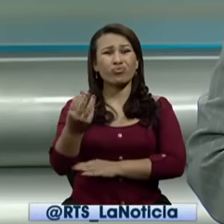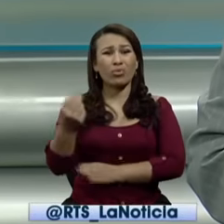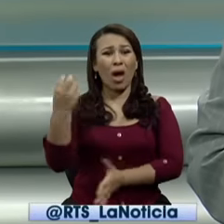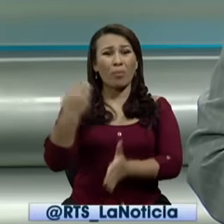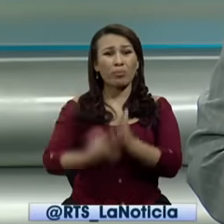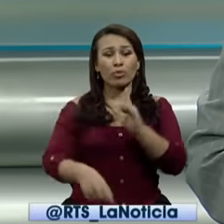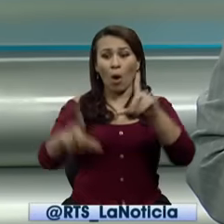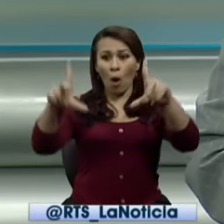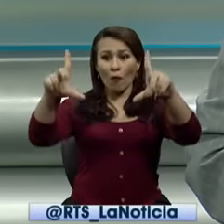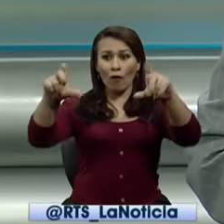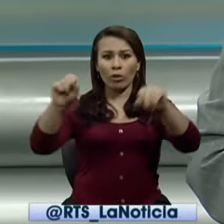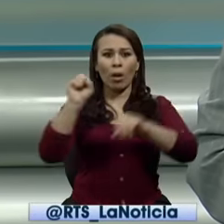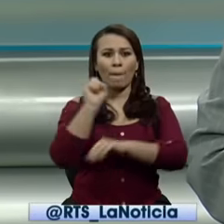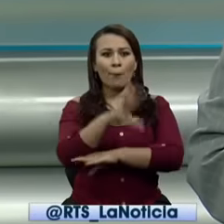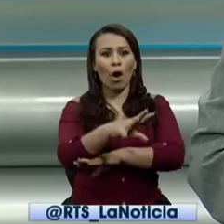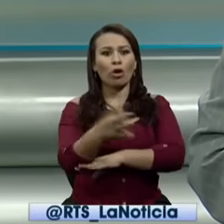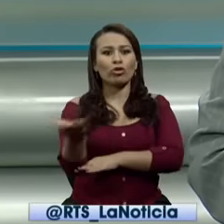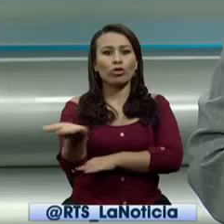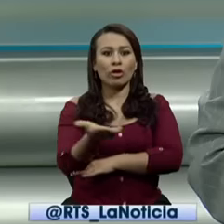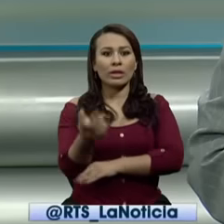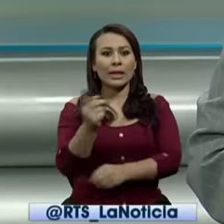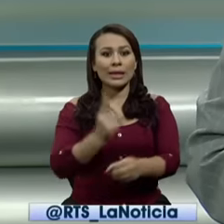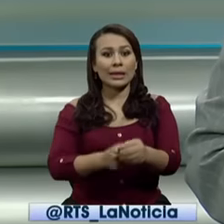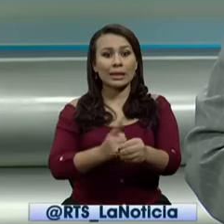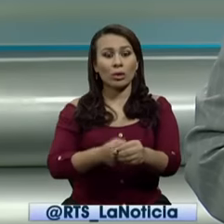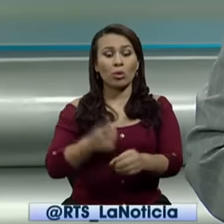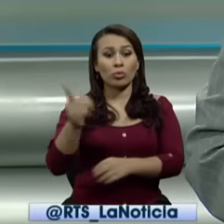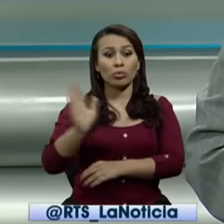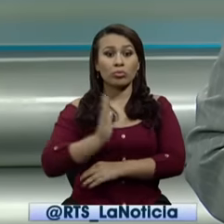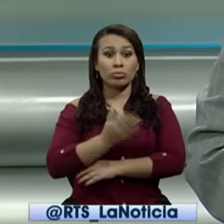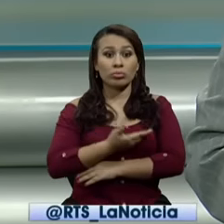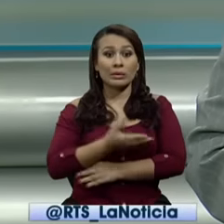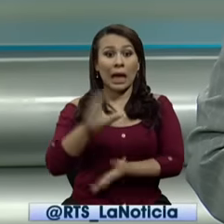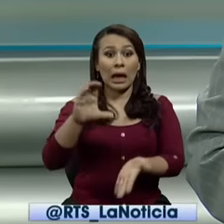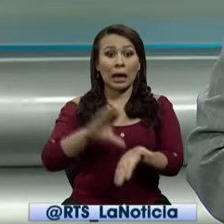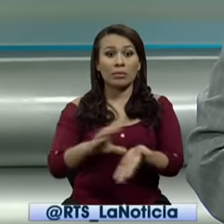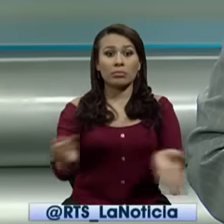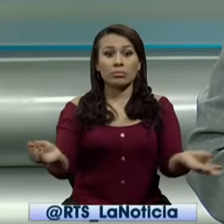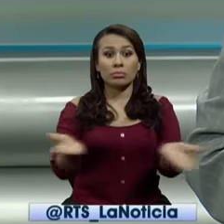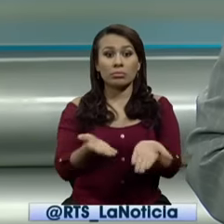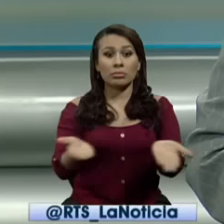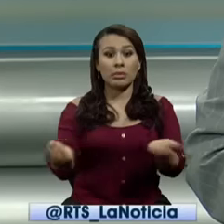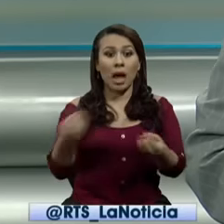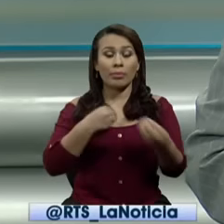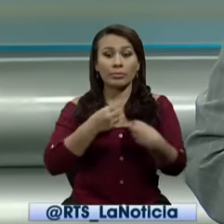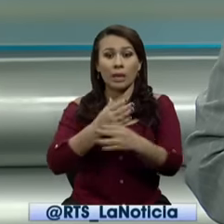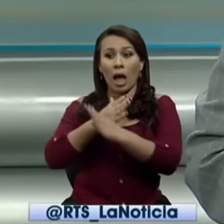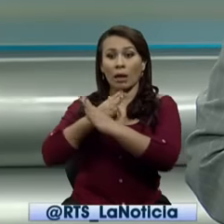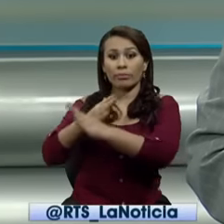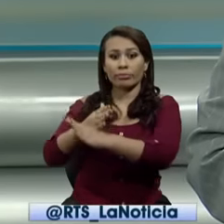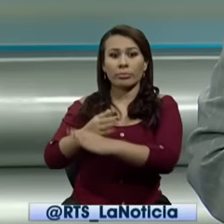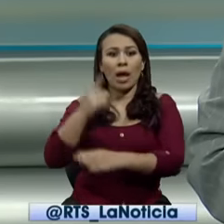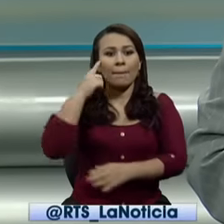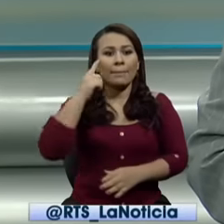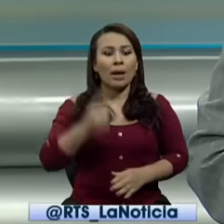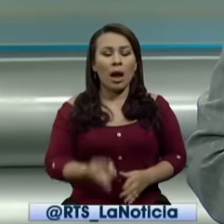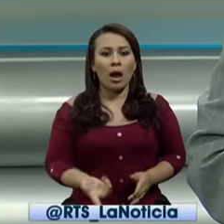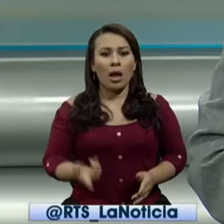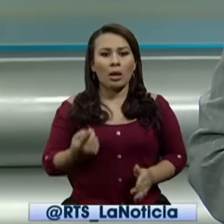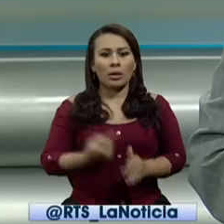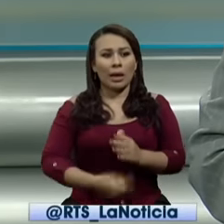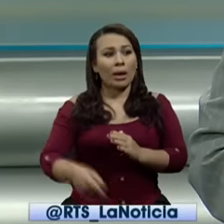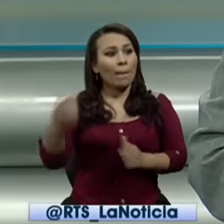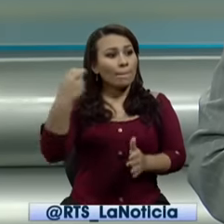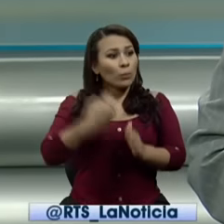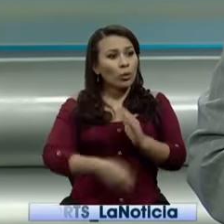por los fotorradares esto en Quito nuestra capital ellos interpusieron una acción de protección para invalidar